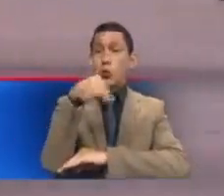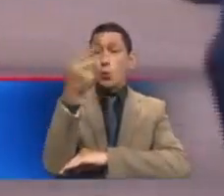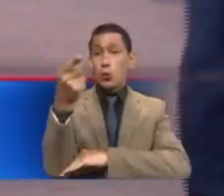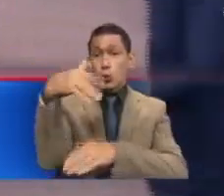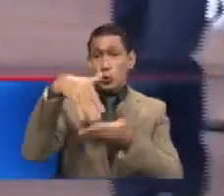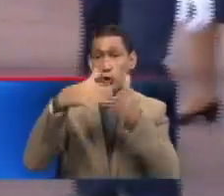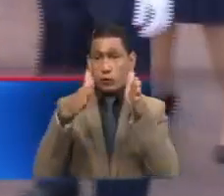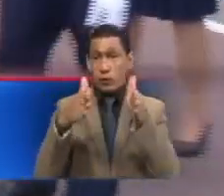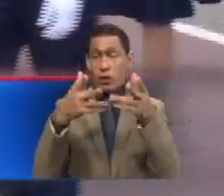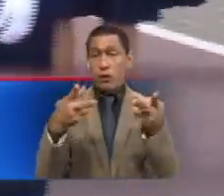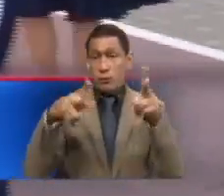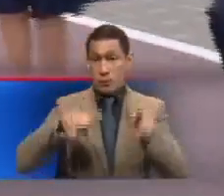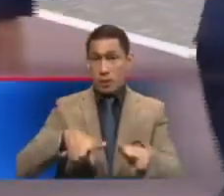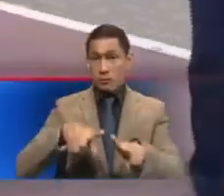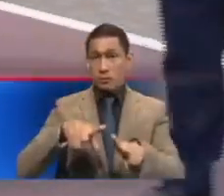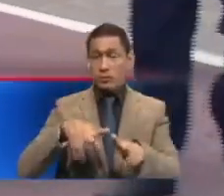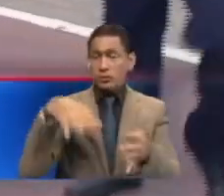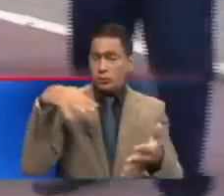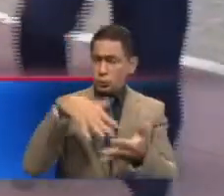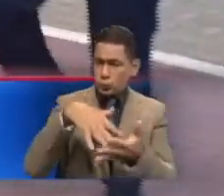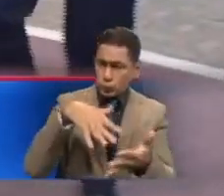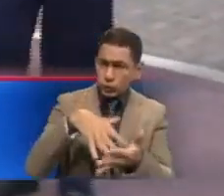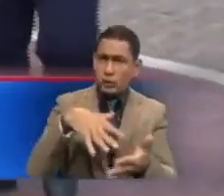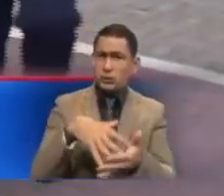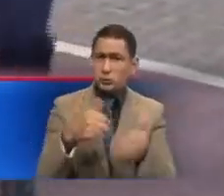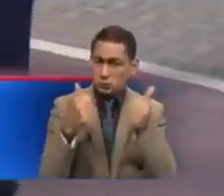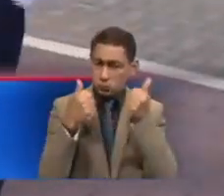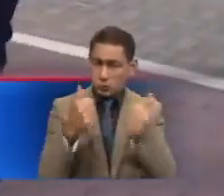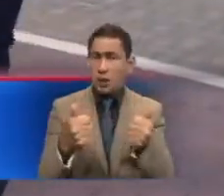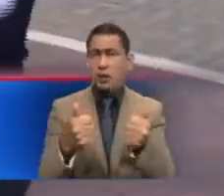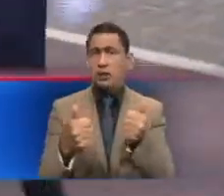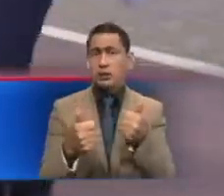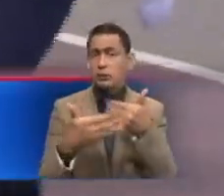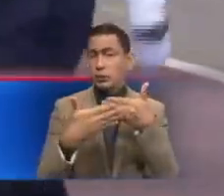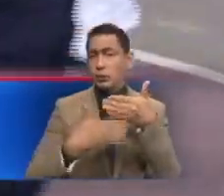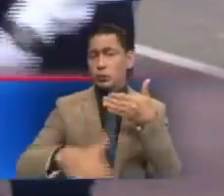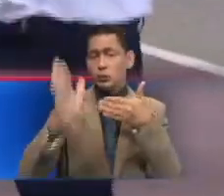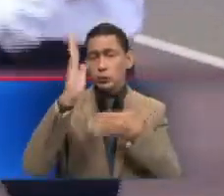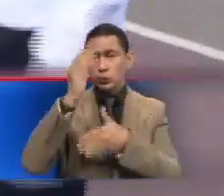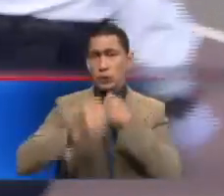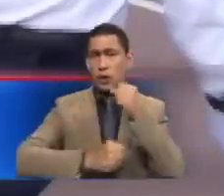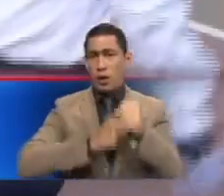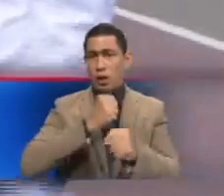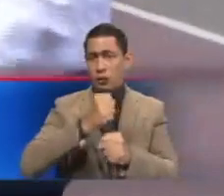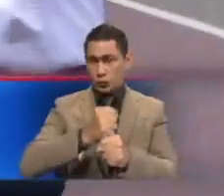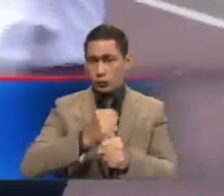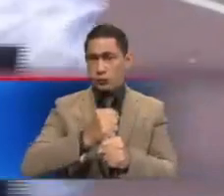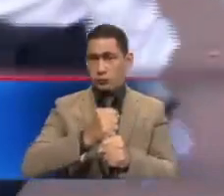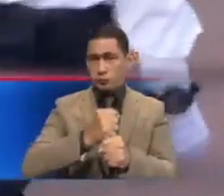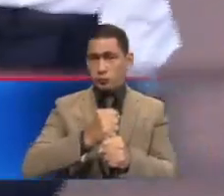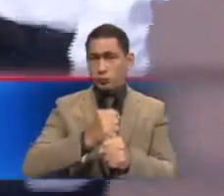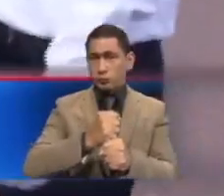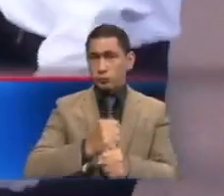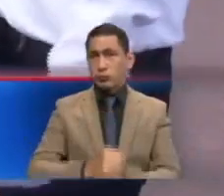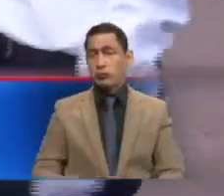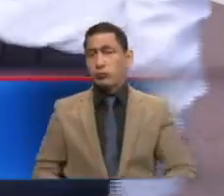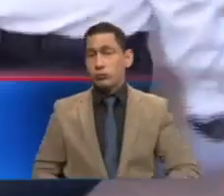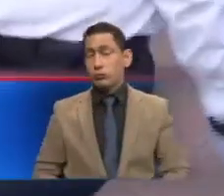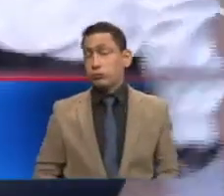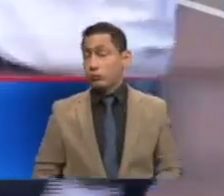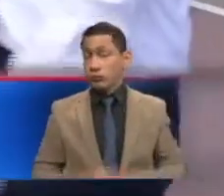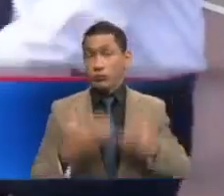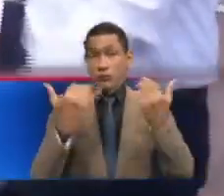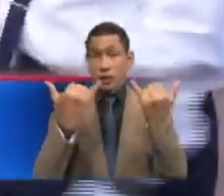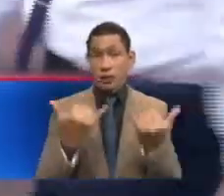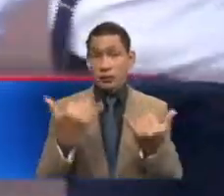han trabajado no solo durante este año, sino en toda su vida estudiantil. Y el día de hoy pues ha llegado un momento muy especial